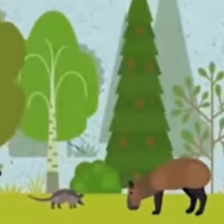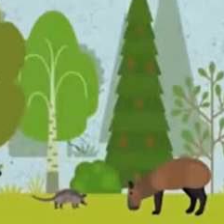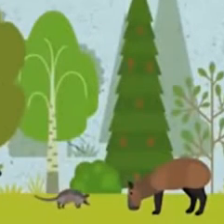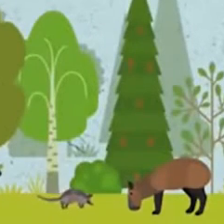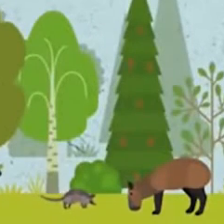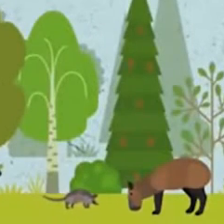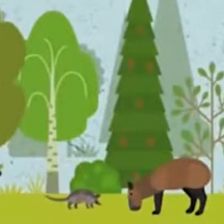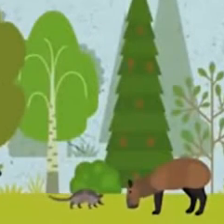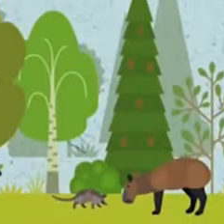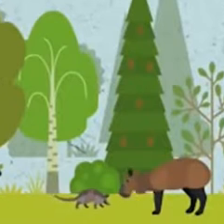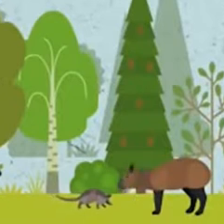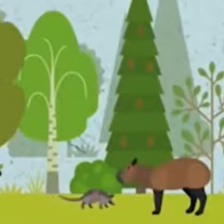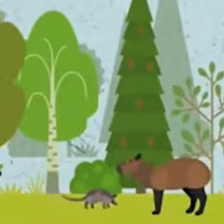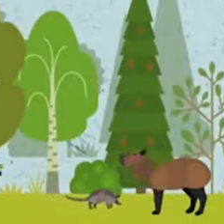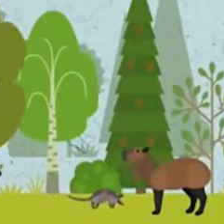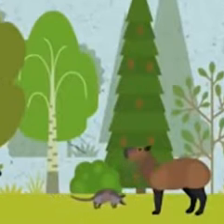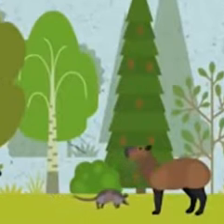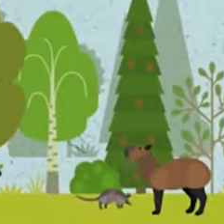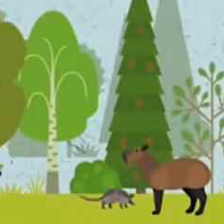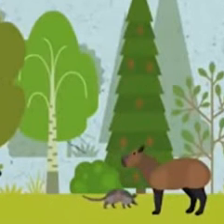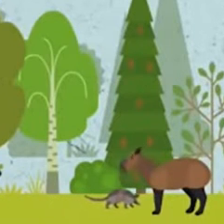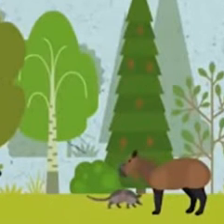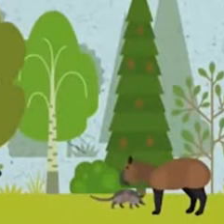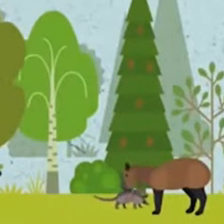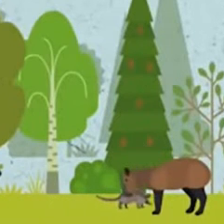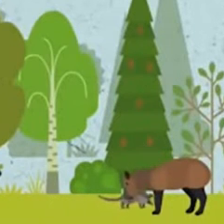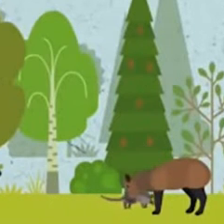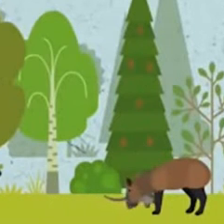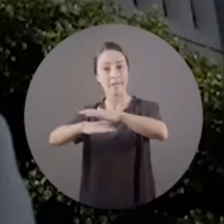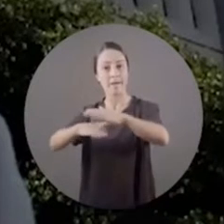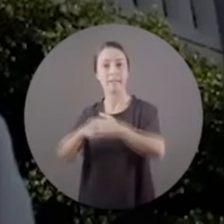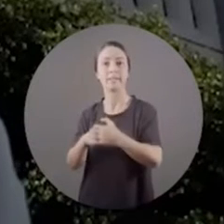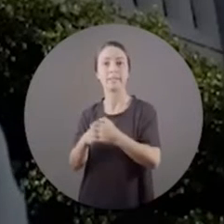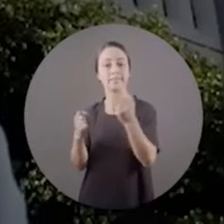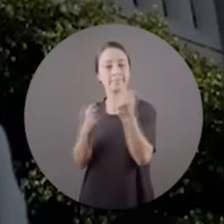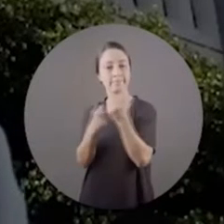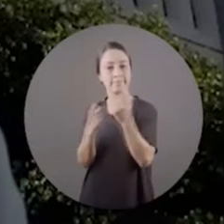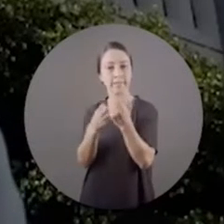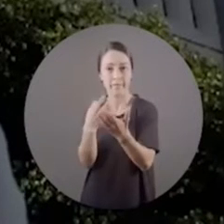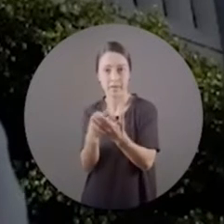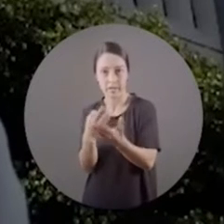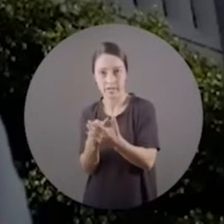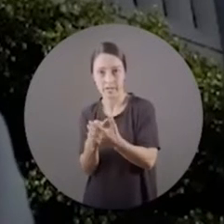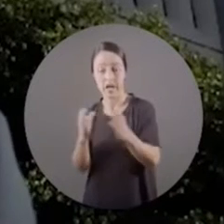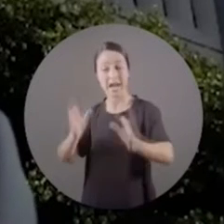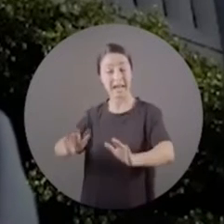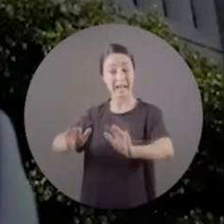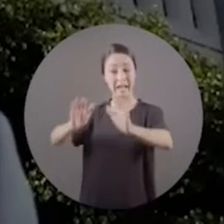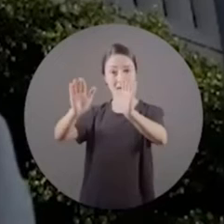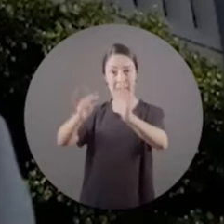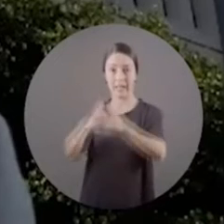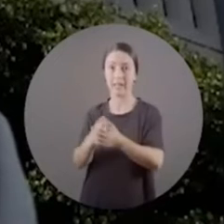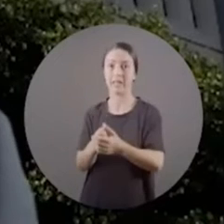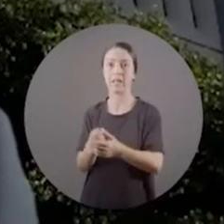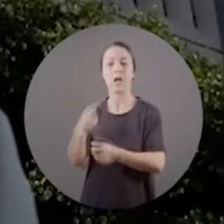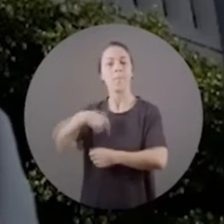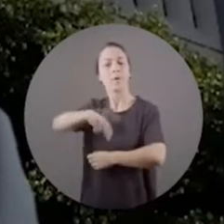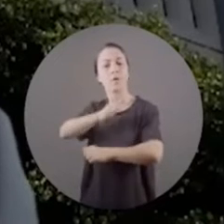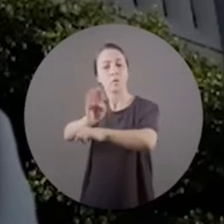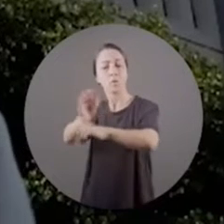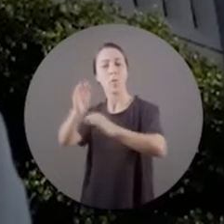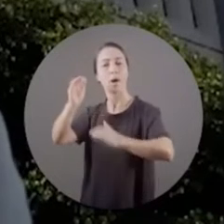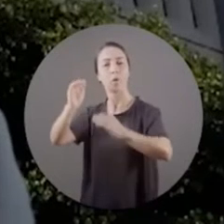Y esto lo vamos a poder hacer con los pilares que tienen que ver con la solvencia financiera y la calidad de la cartera. Para poder ser un banco